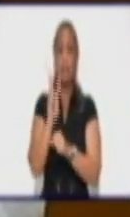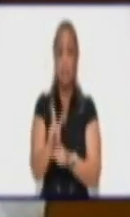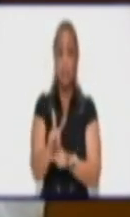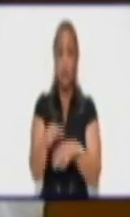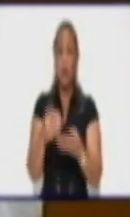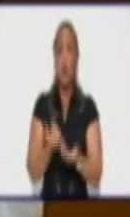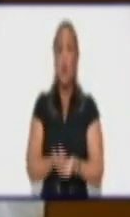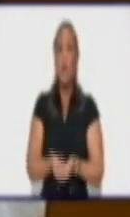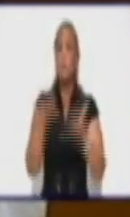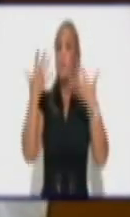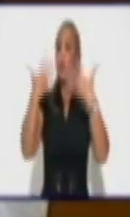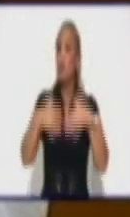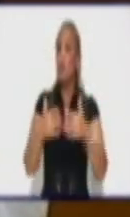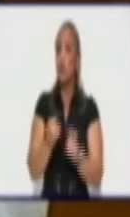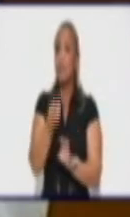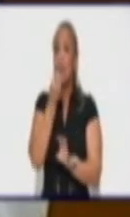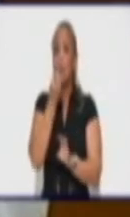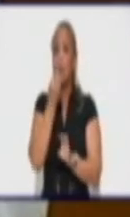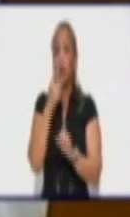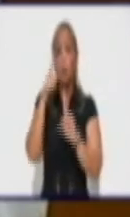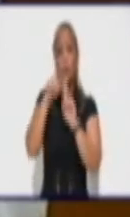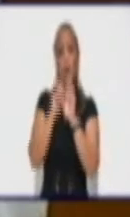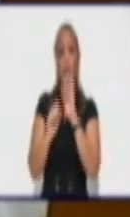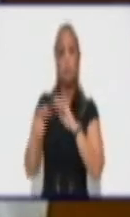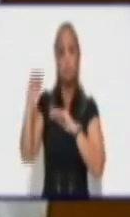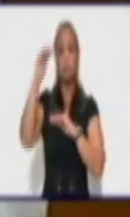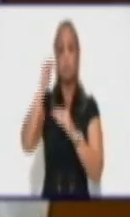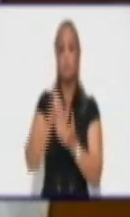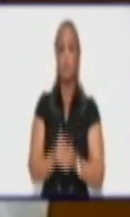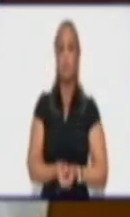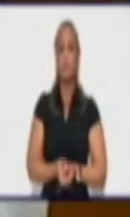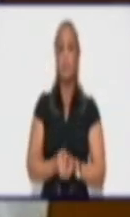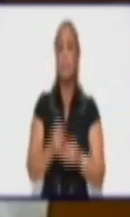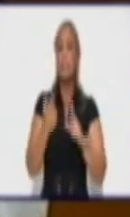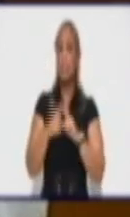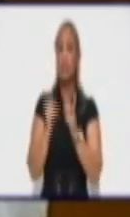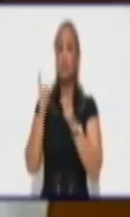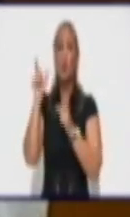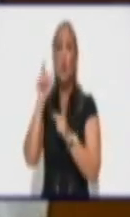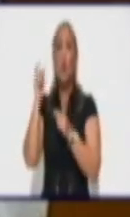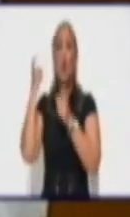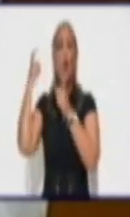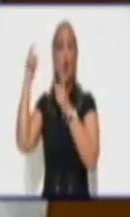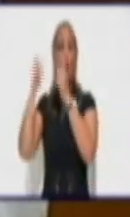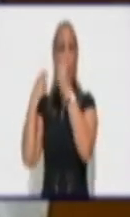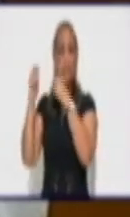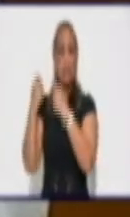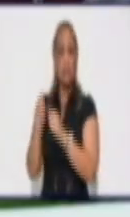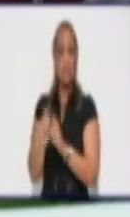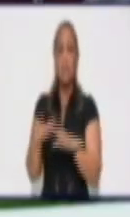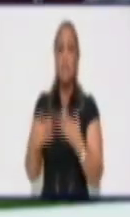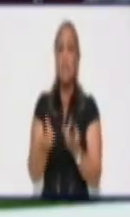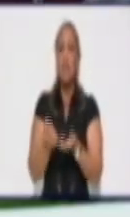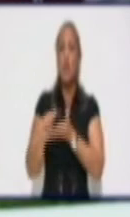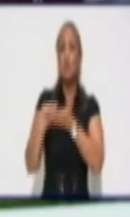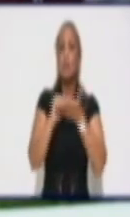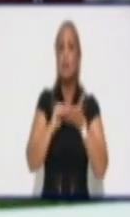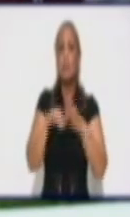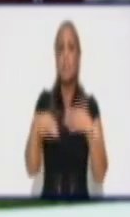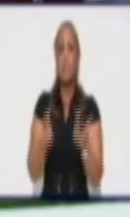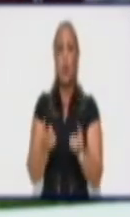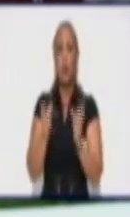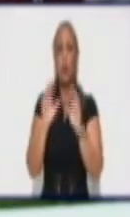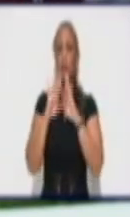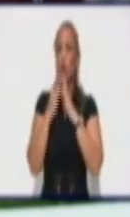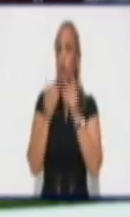producción de alimentos como tarea suprema y su comercialización en los servicios vitales en la calidad